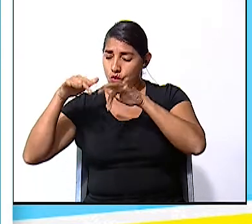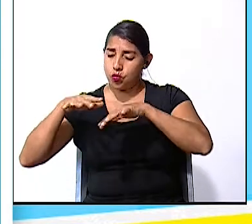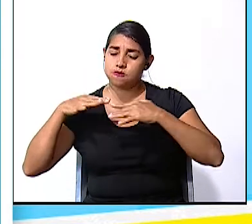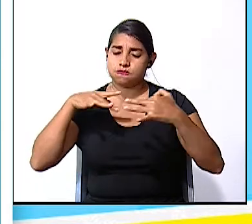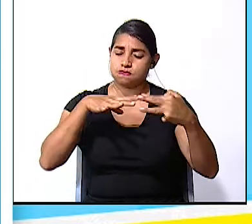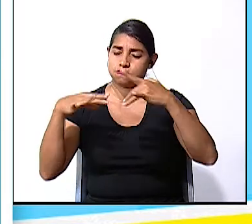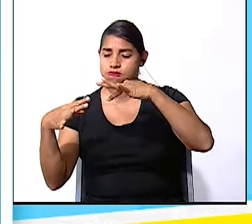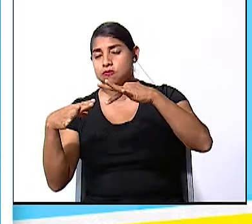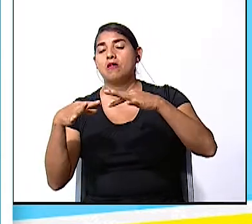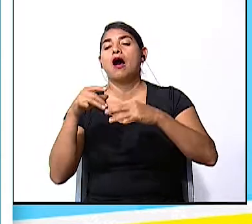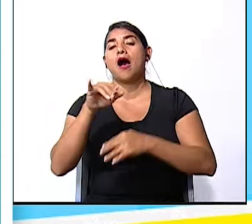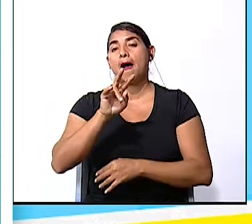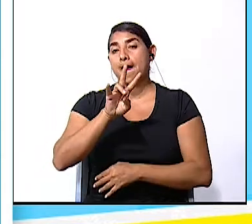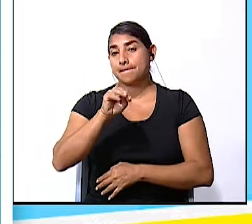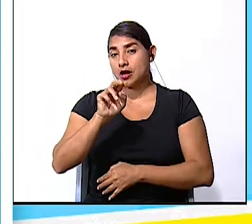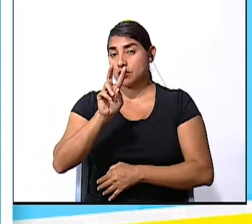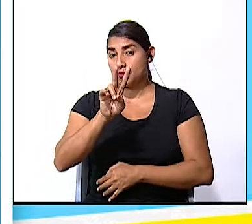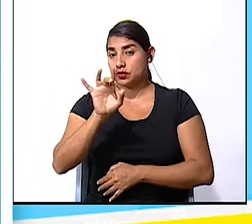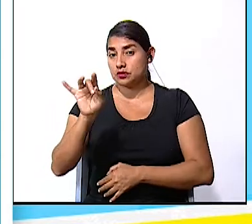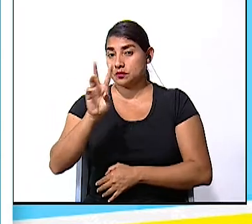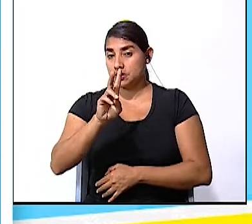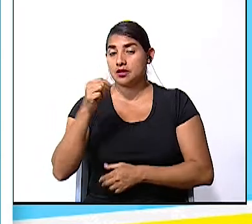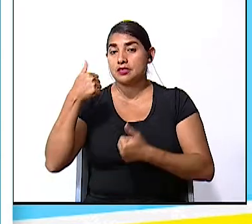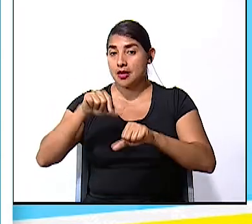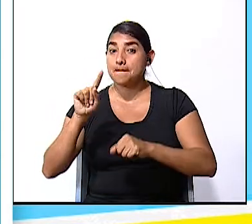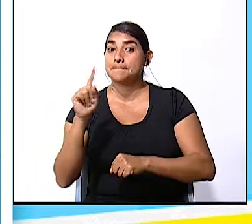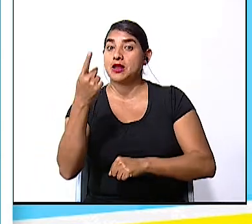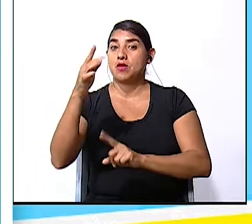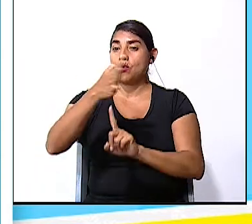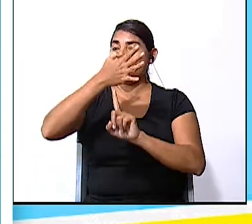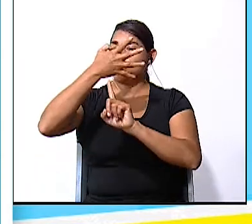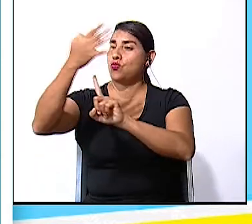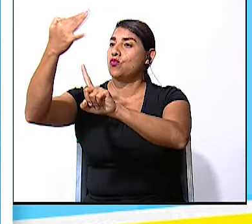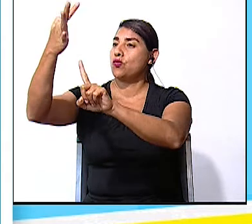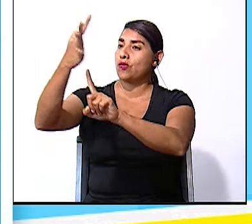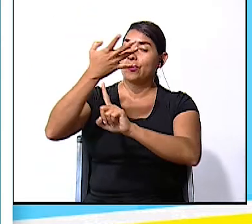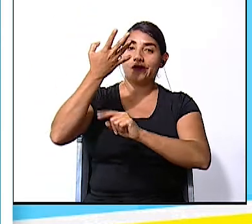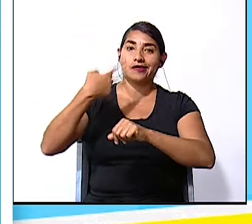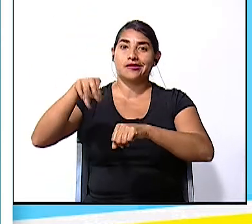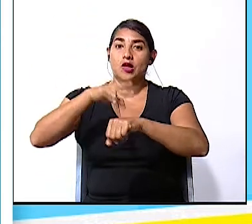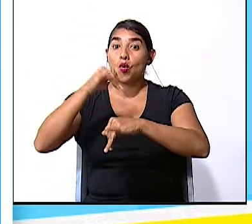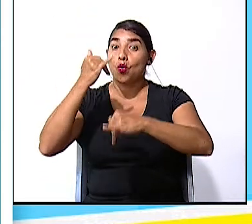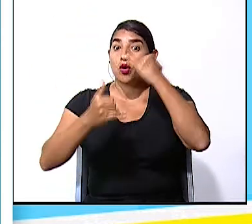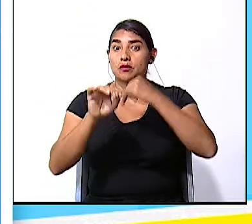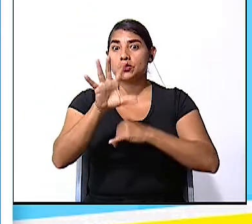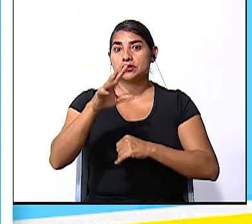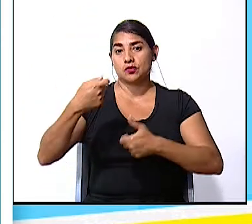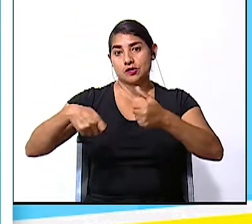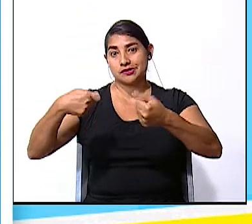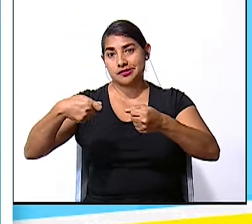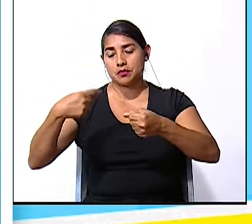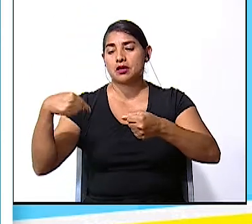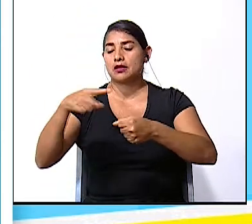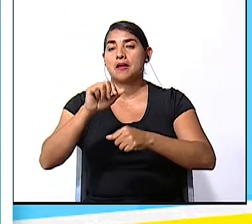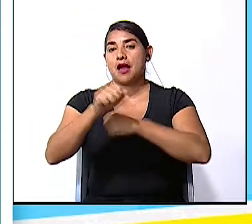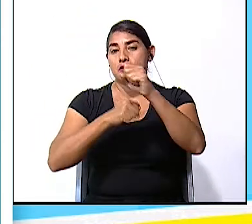el Estado Libre e Independiente de Costa Rica tuvo su primera bandera nacional. Y por último, un 5 de septiembre